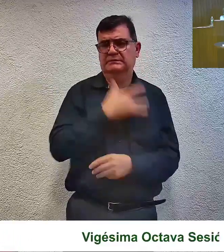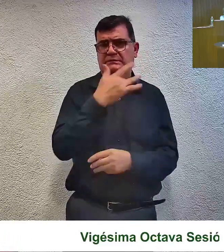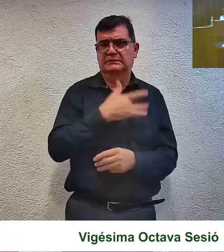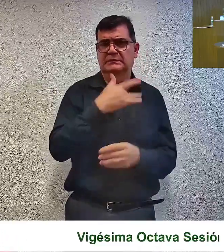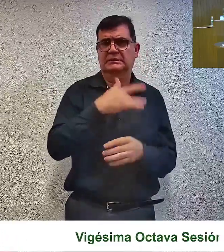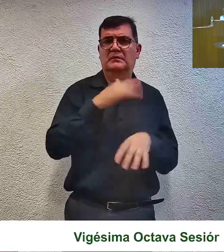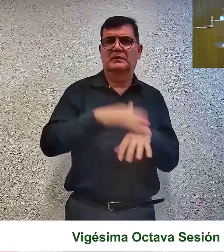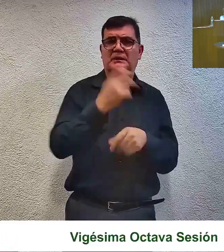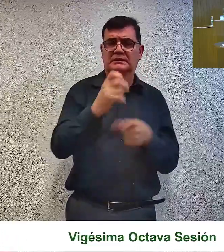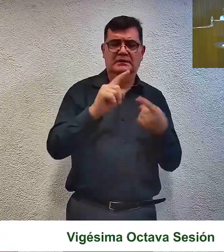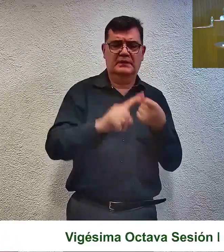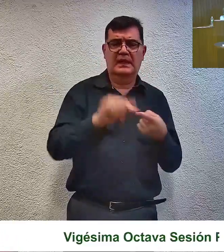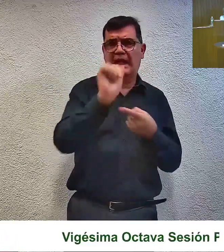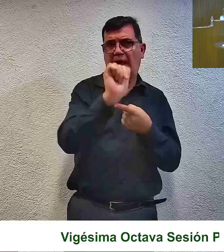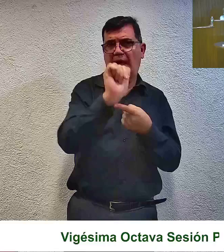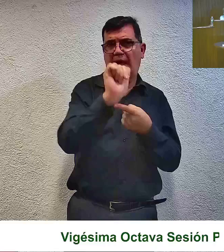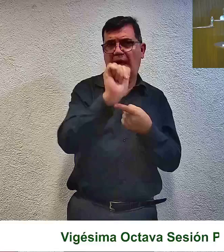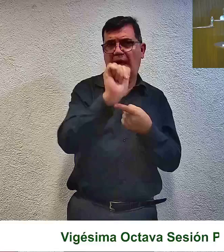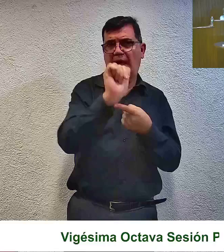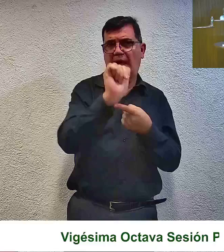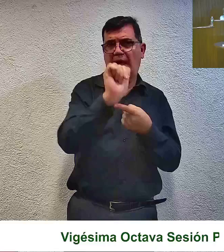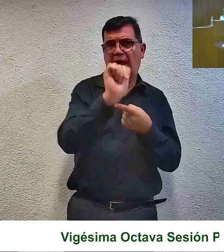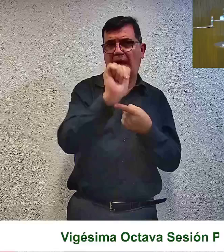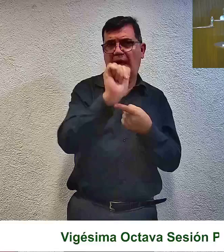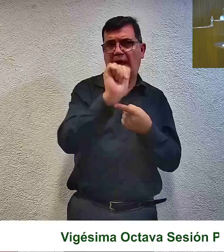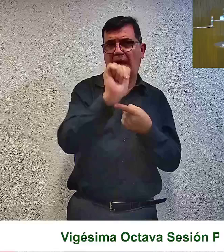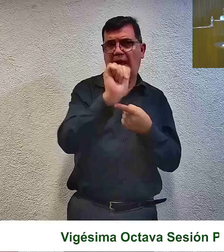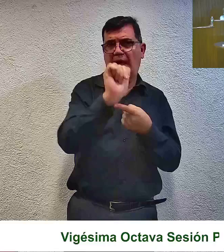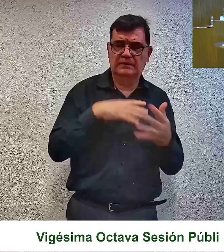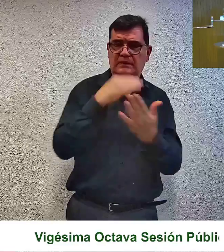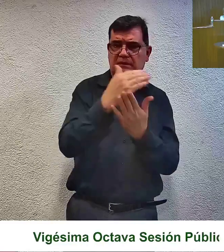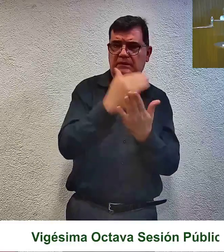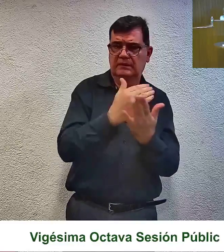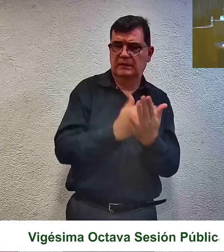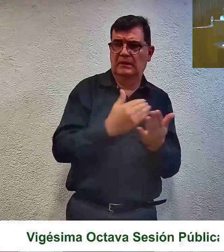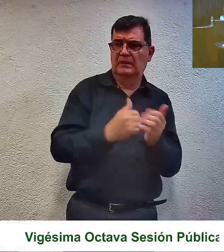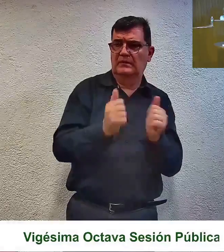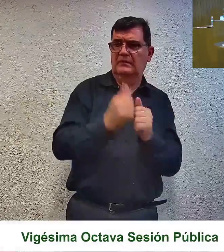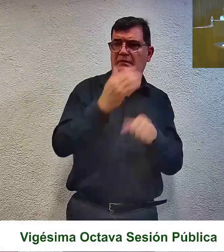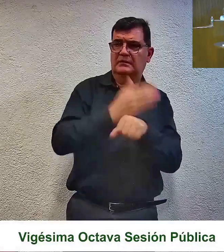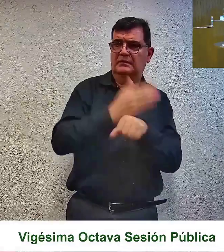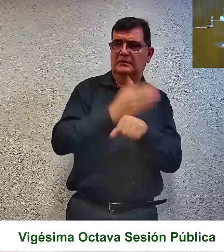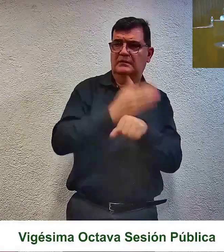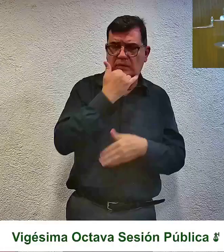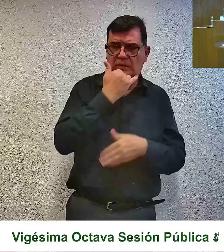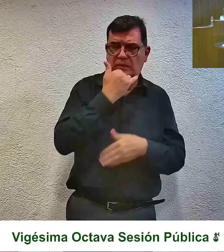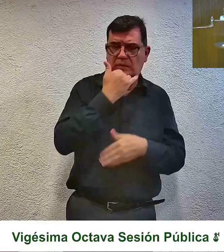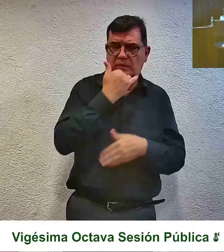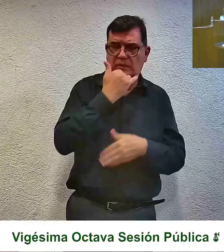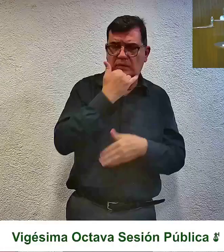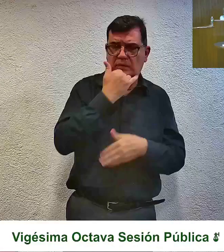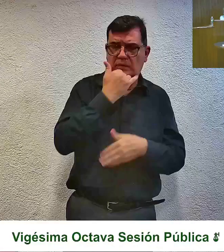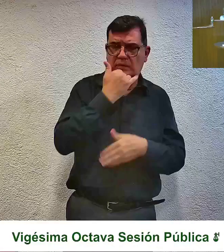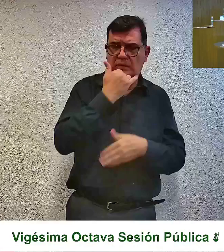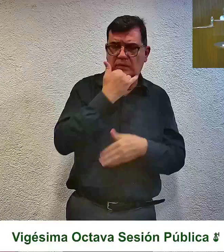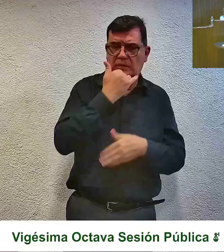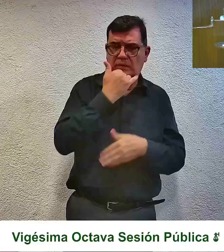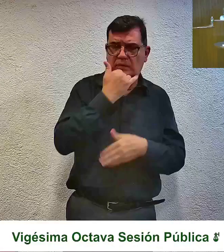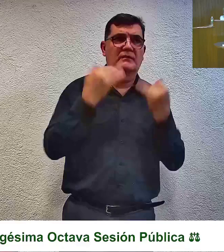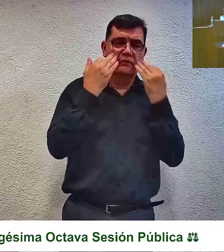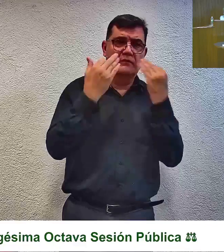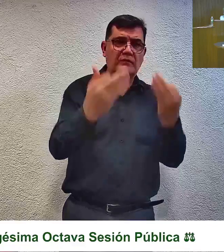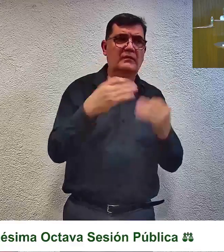siguiente. Inciso A. En cuanto a la publicación del extracto de la sentencia y disculpa pública, de conformidad al acuerdo plenario,